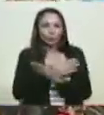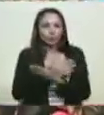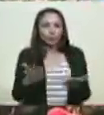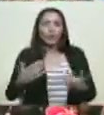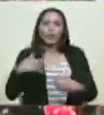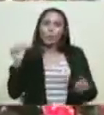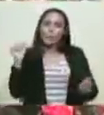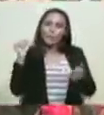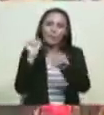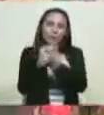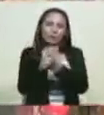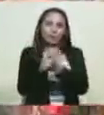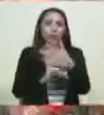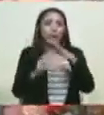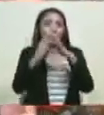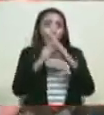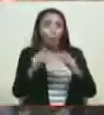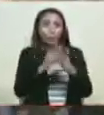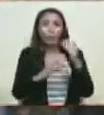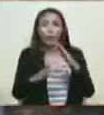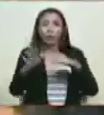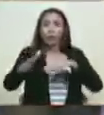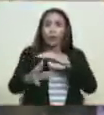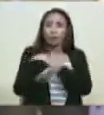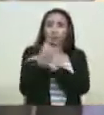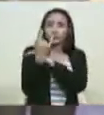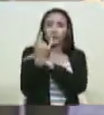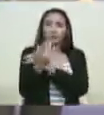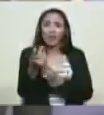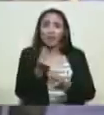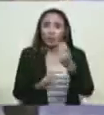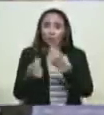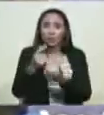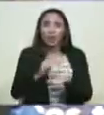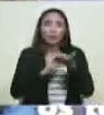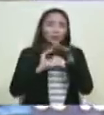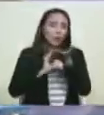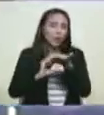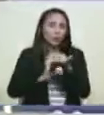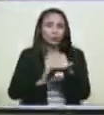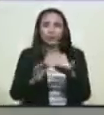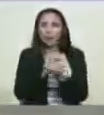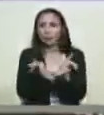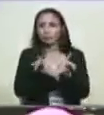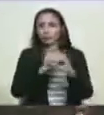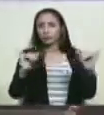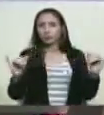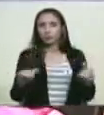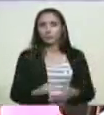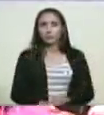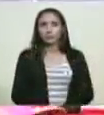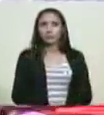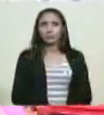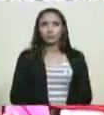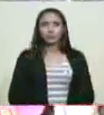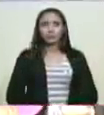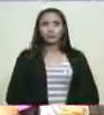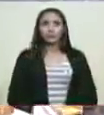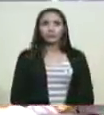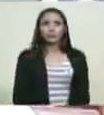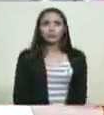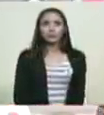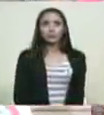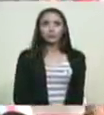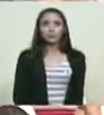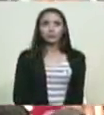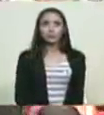las mafias de la economía y les gano la guerra y los echo a todos de esta guerra